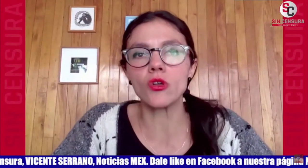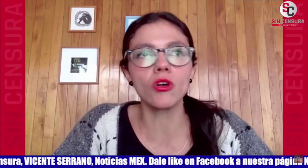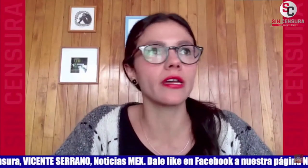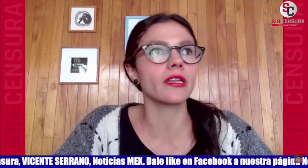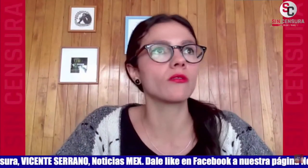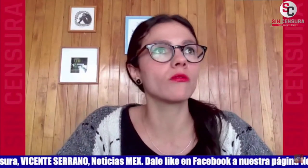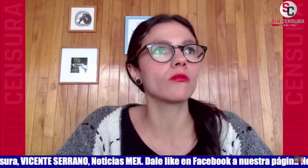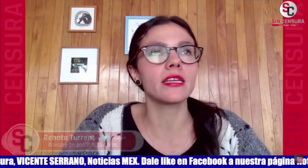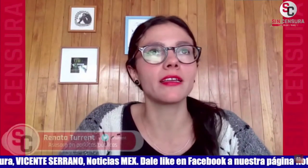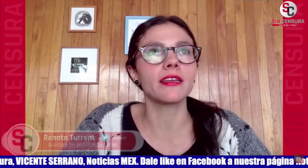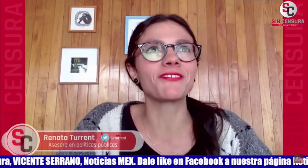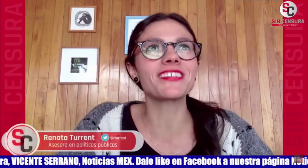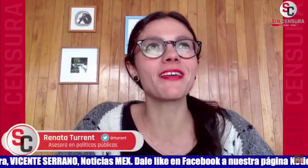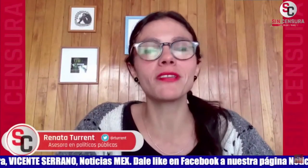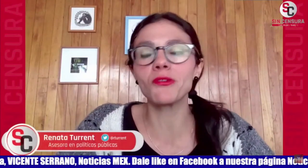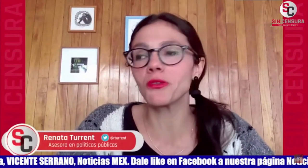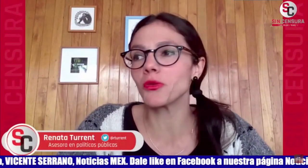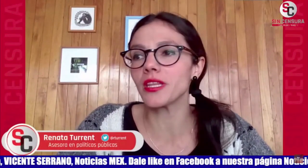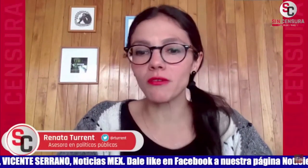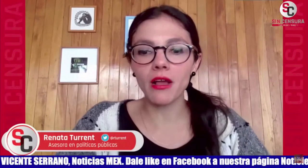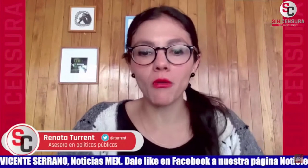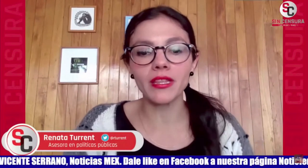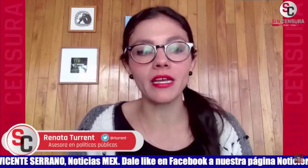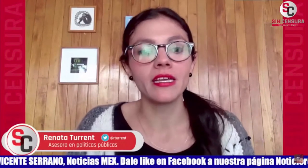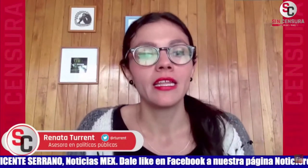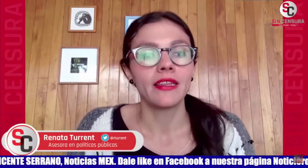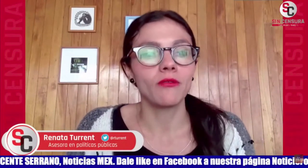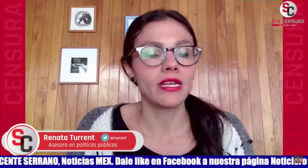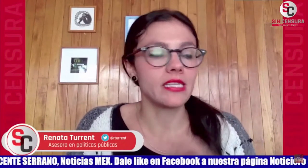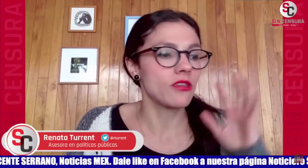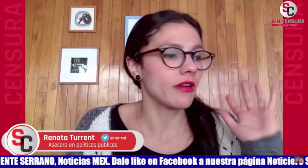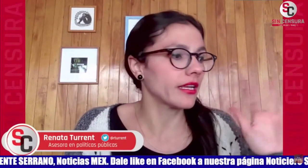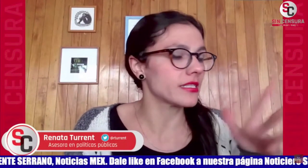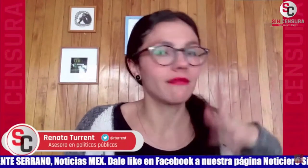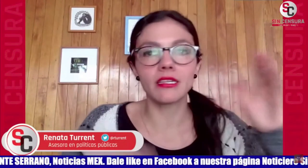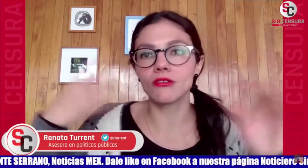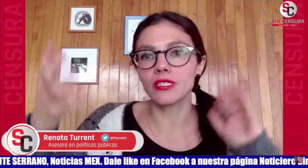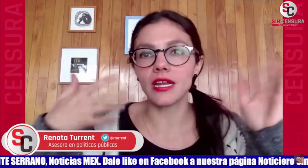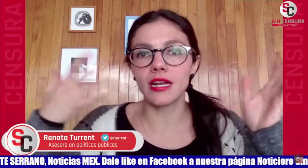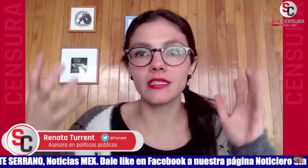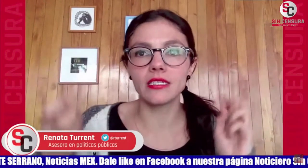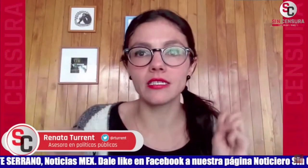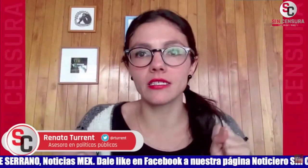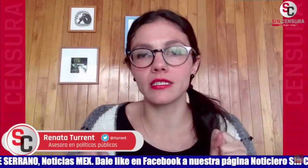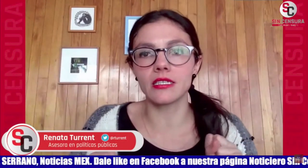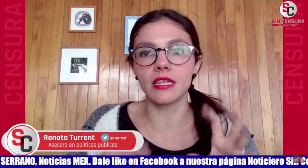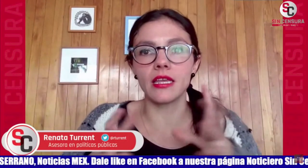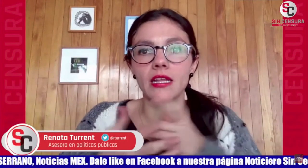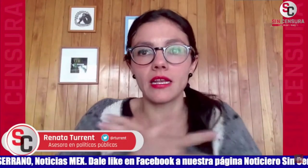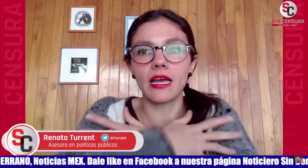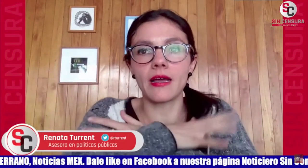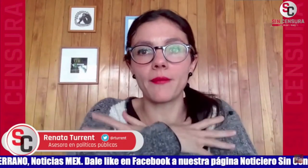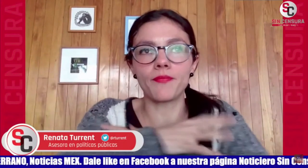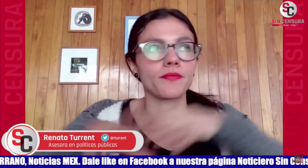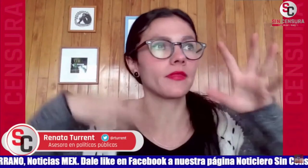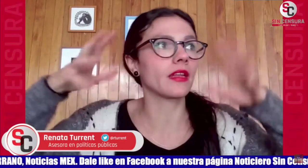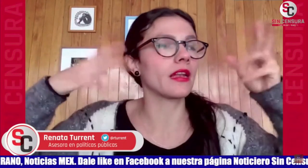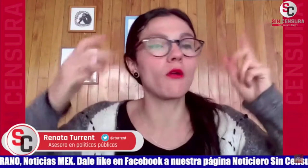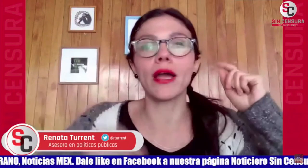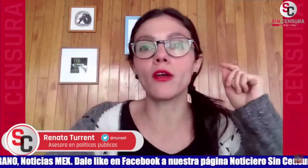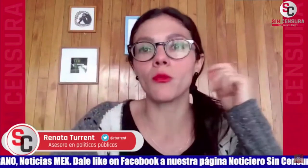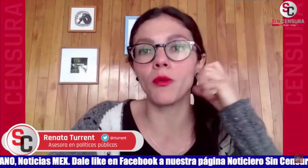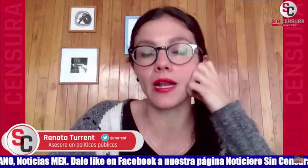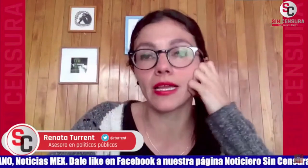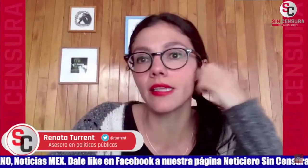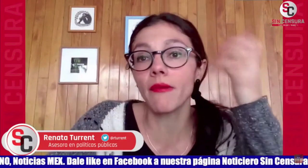son conjeturas no sé si han visto en Twitter una cuenta de una señora que según esto hace análisis del